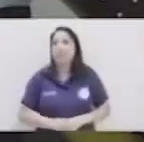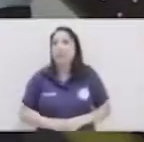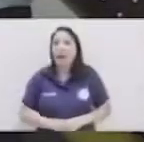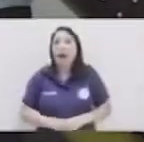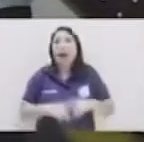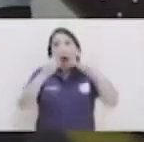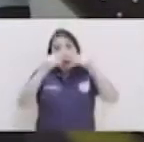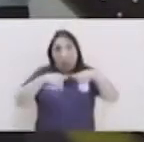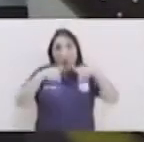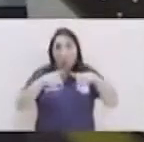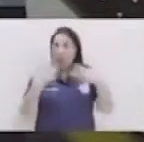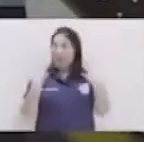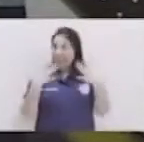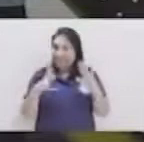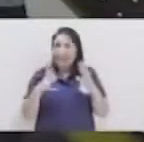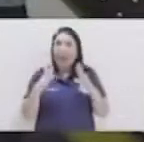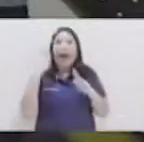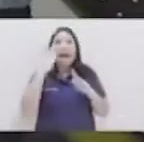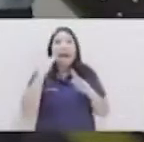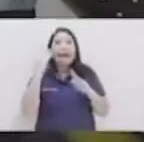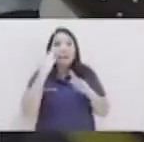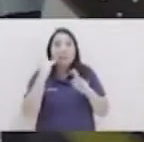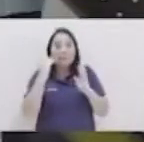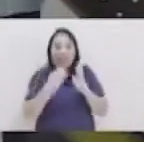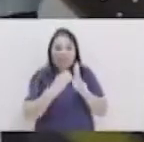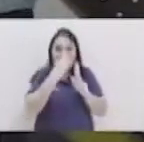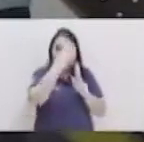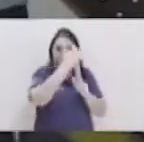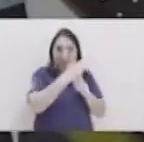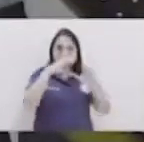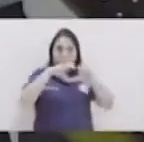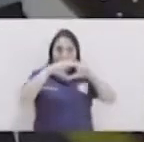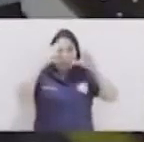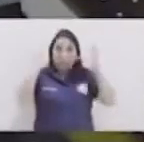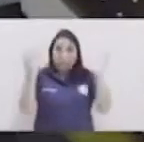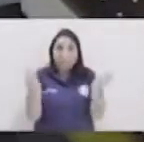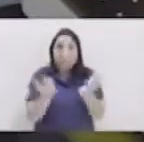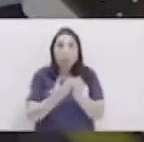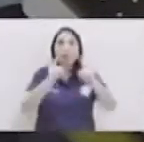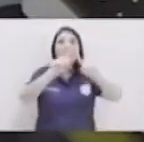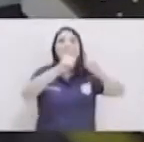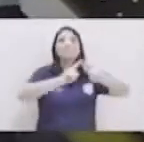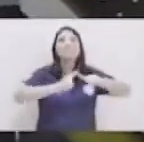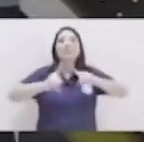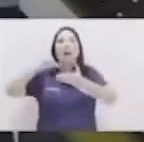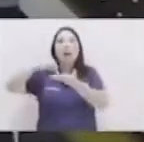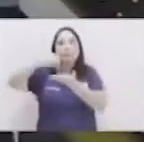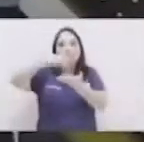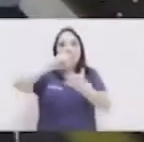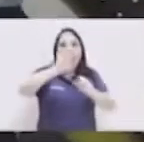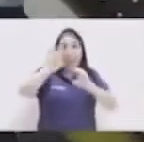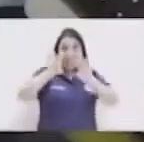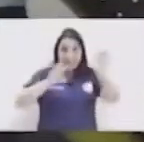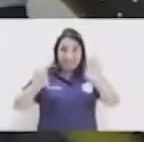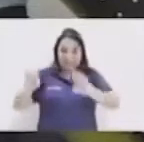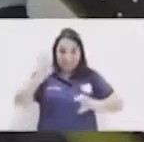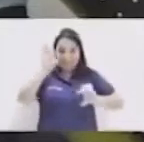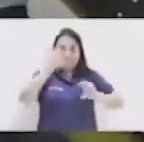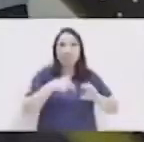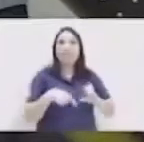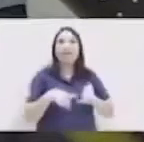que en la actualidad, de acuerdo a la experiencia que se ha tenido mundialmente sobre terremotos, sobre